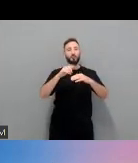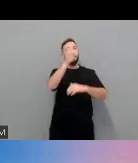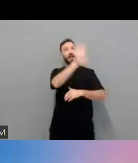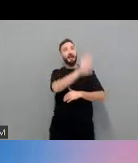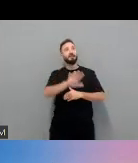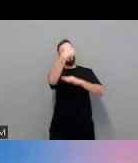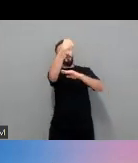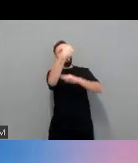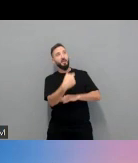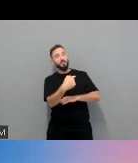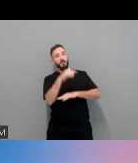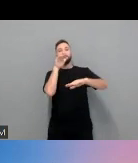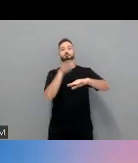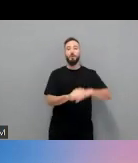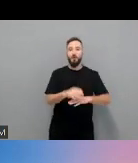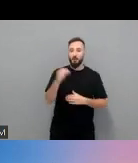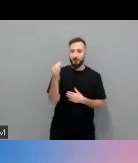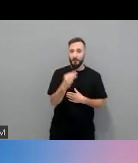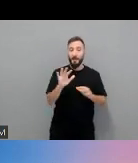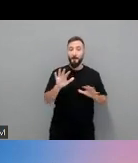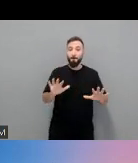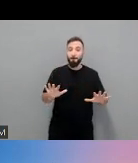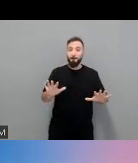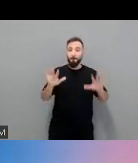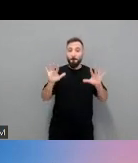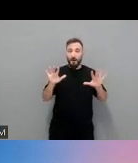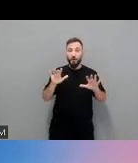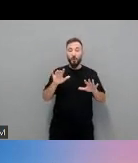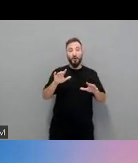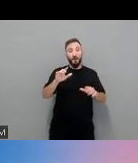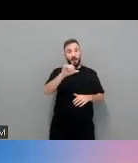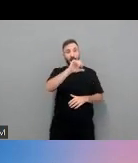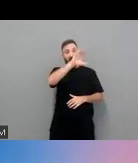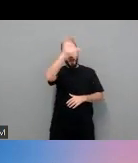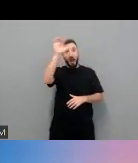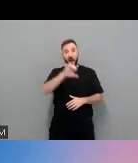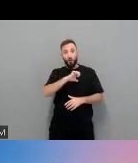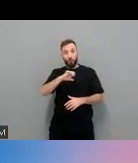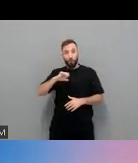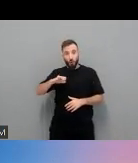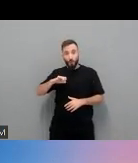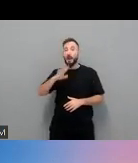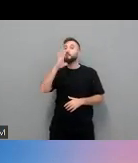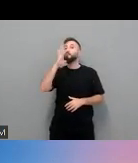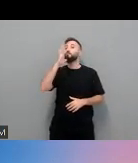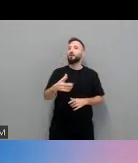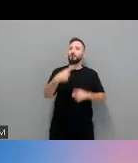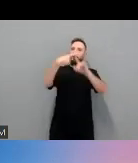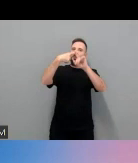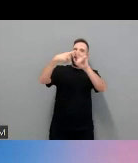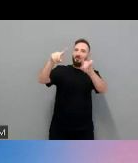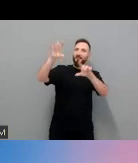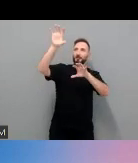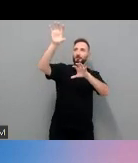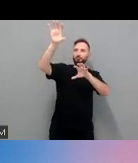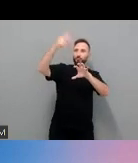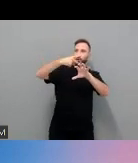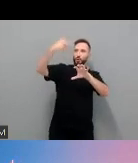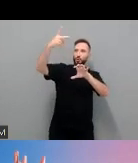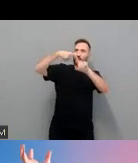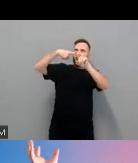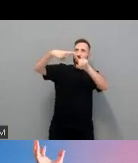aportación presupuestaria, pero las comunidades autónomas, por eso aquí puede haber diferencias entre cada comunidad,